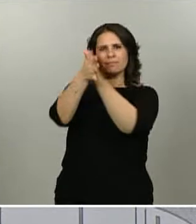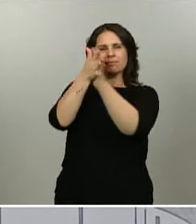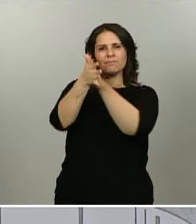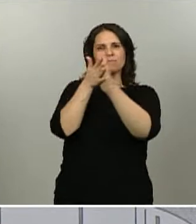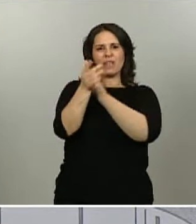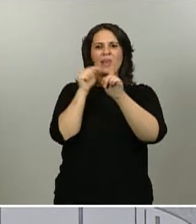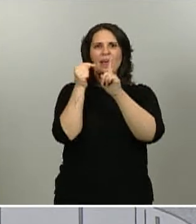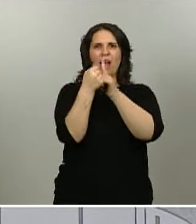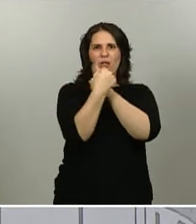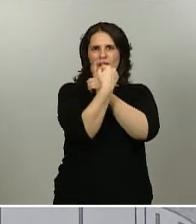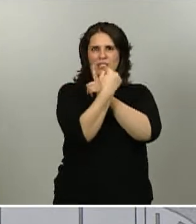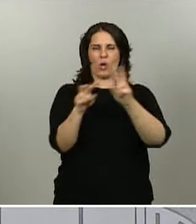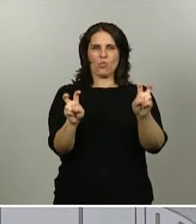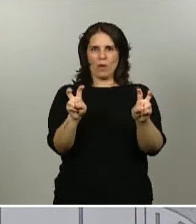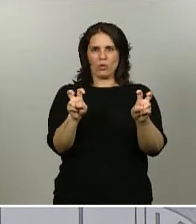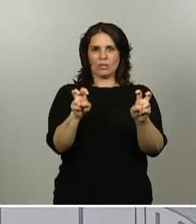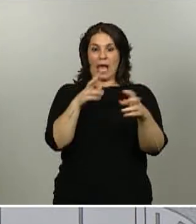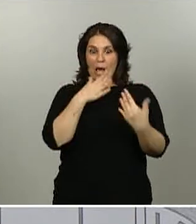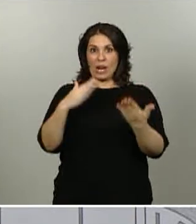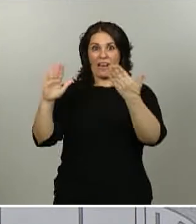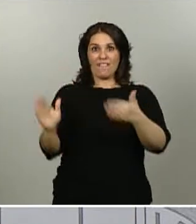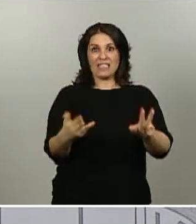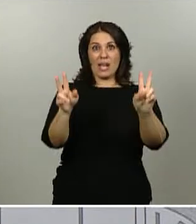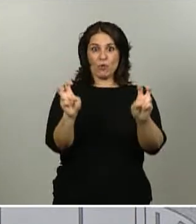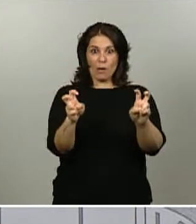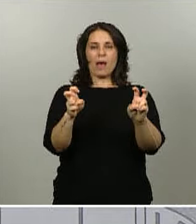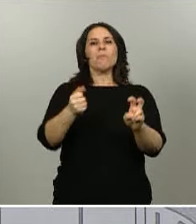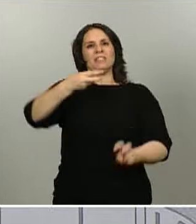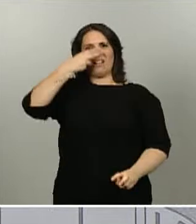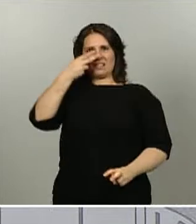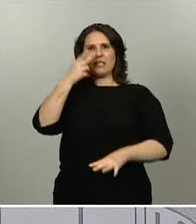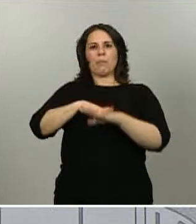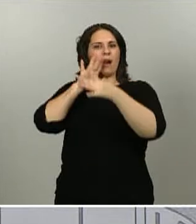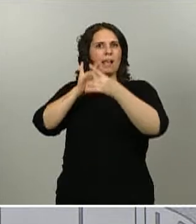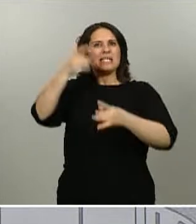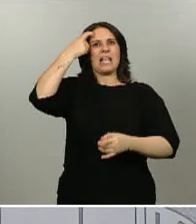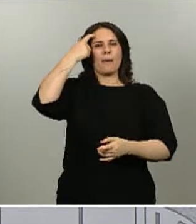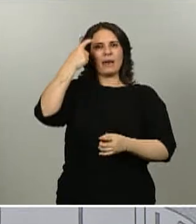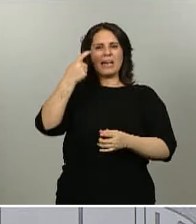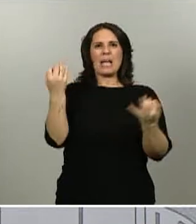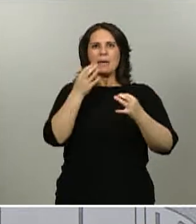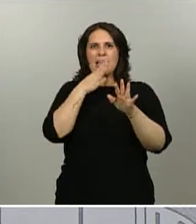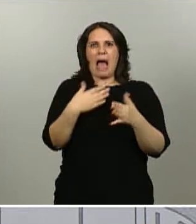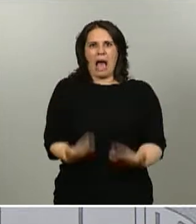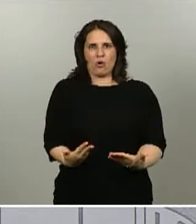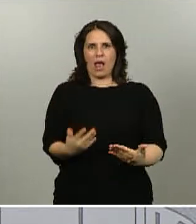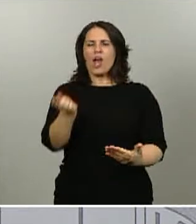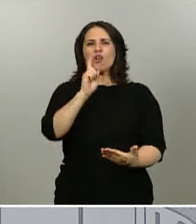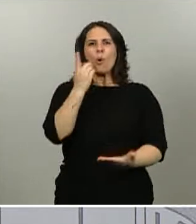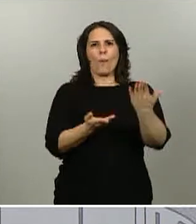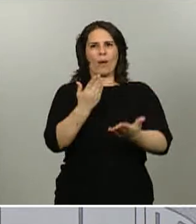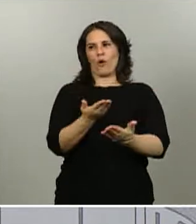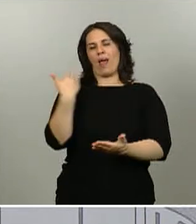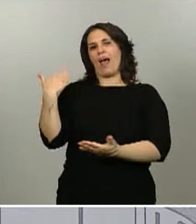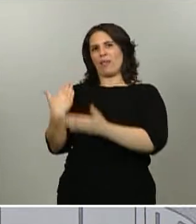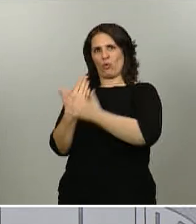más interesantes para poder valorar correctamente qué es lo que está pasando ahora, no lo que estaba pasando hace unos días, como pasaba antes,